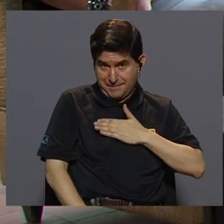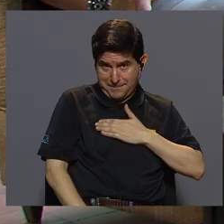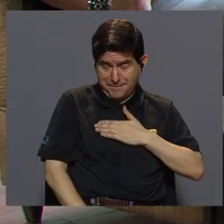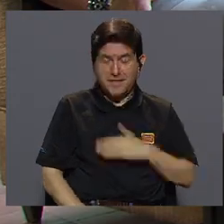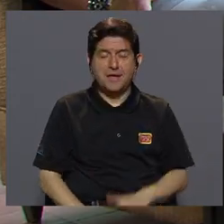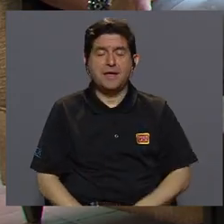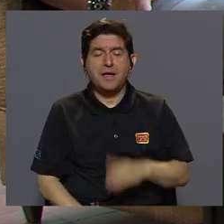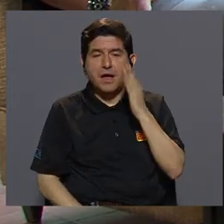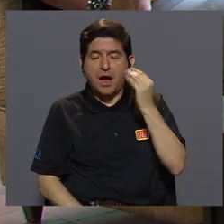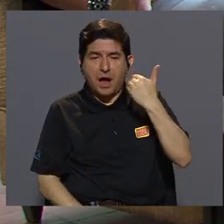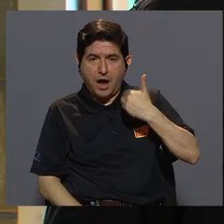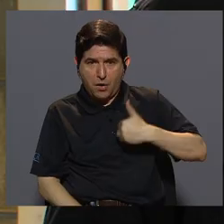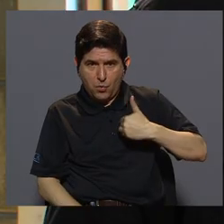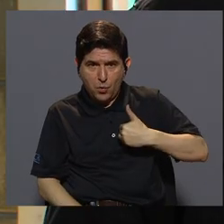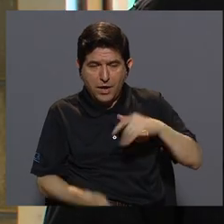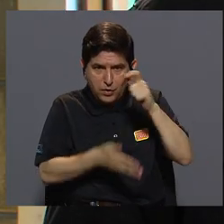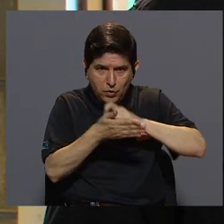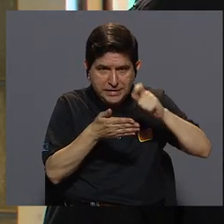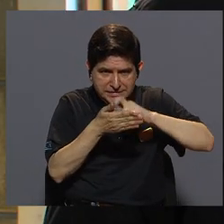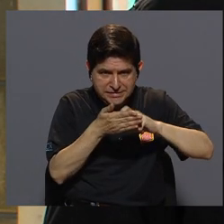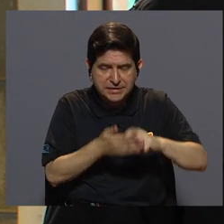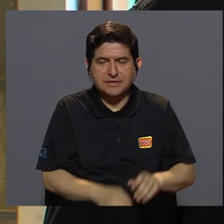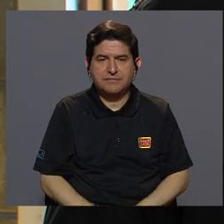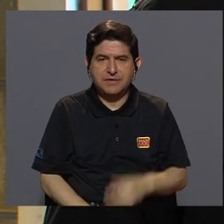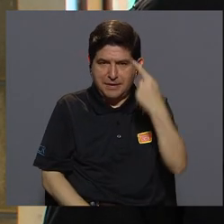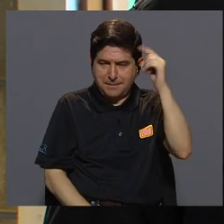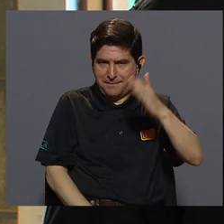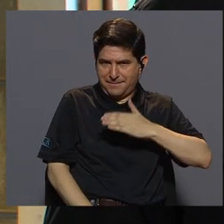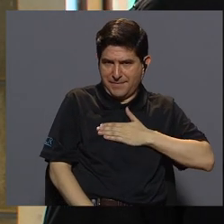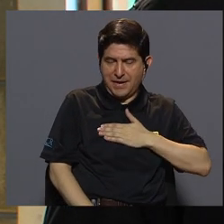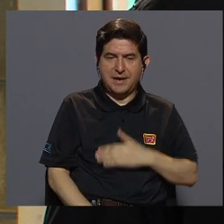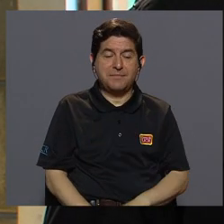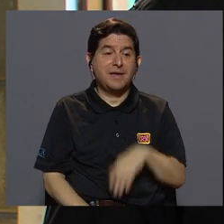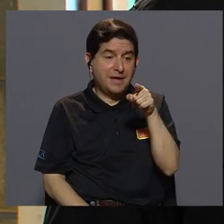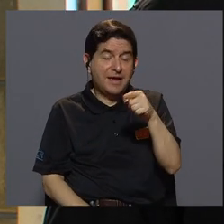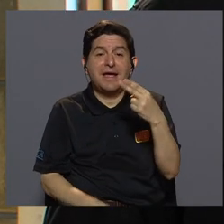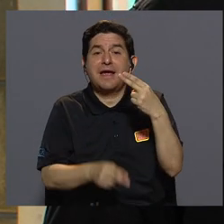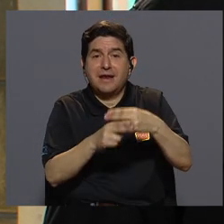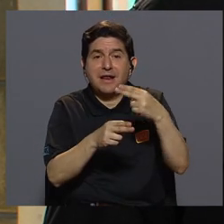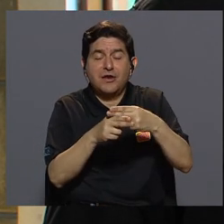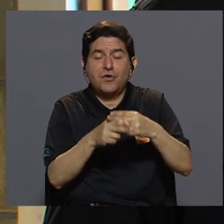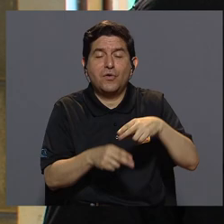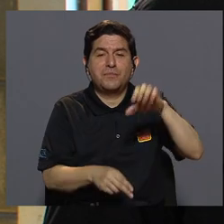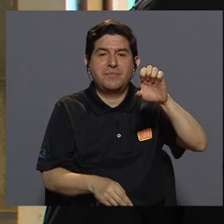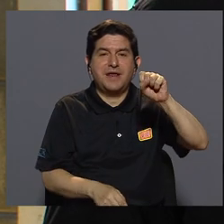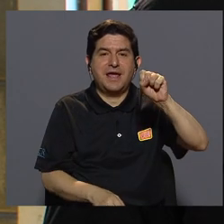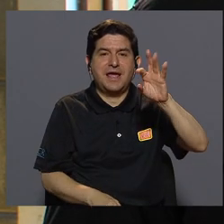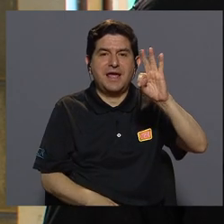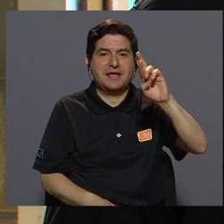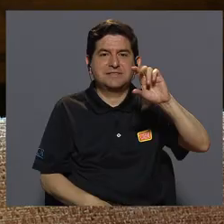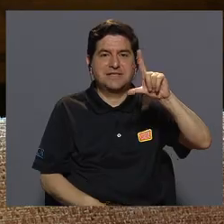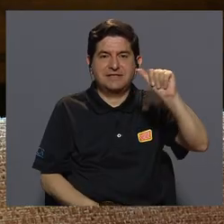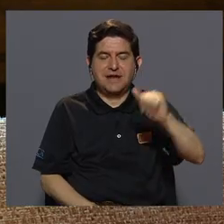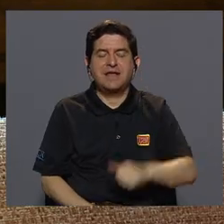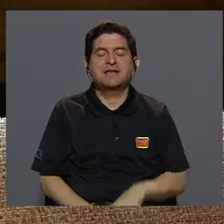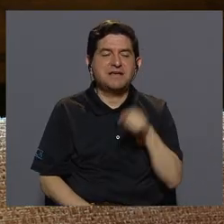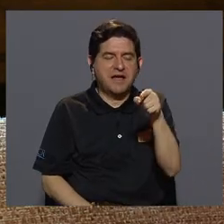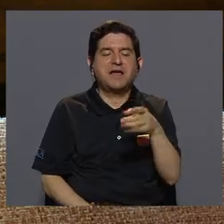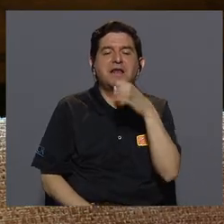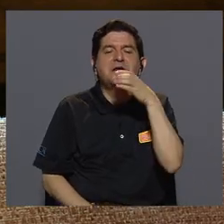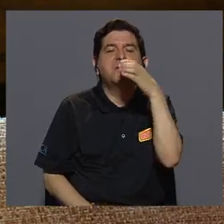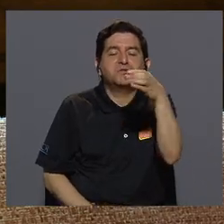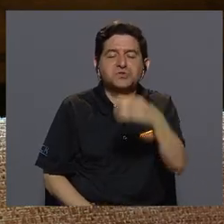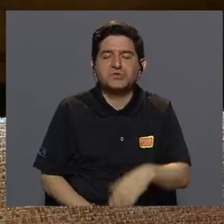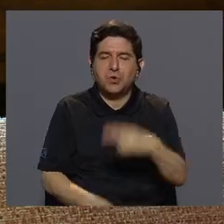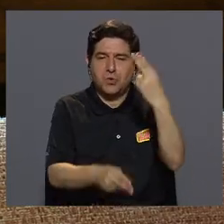escribió mi abuelo a mí, que fue el que me puso el nombre Estrella, él fue el que sugirió que yo me